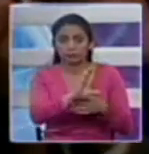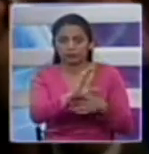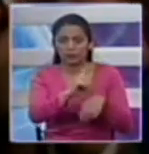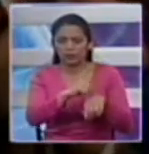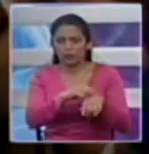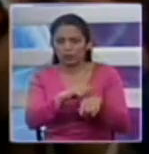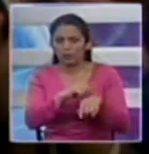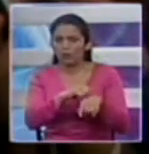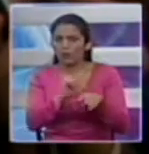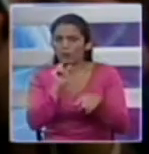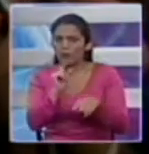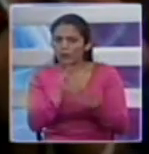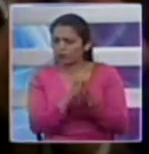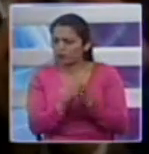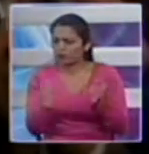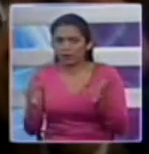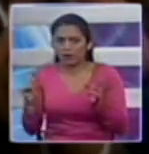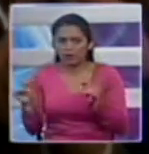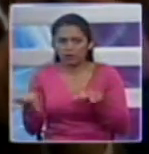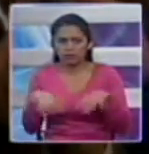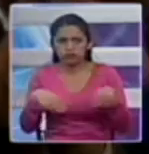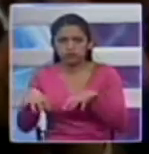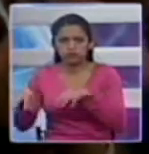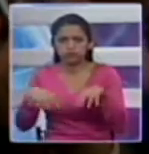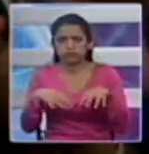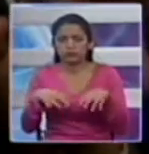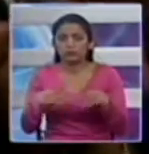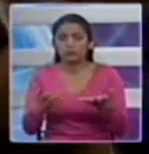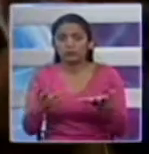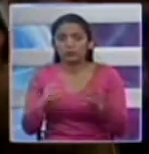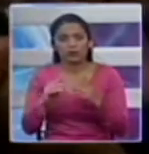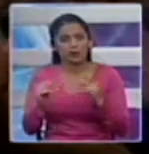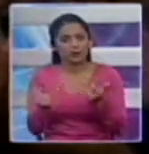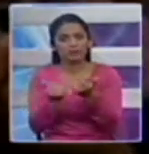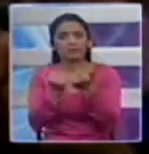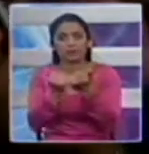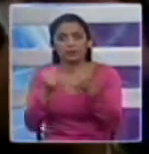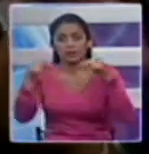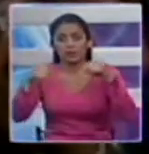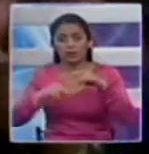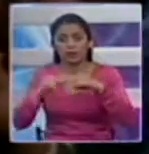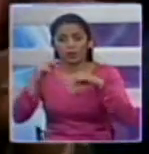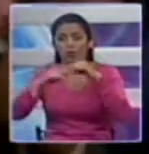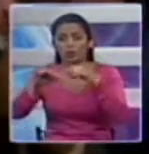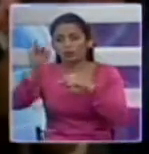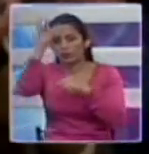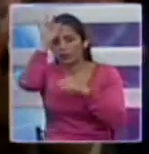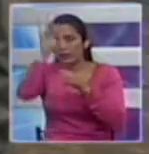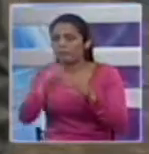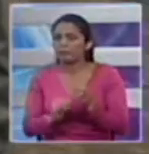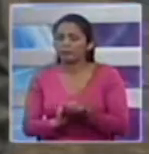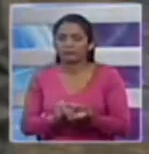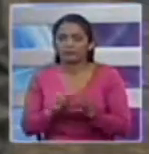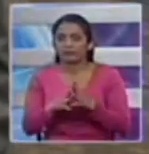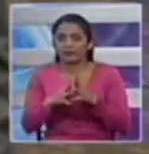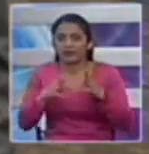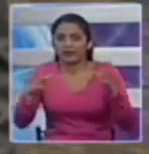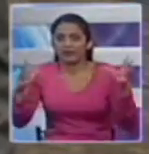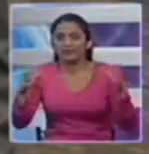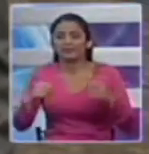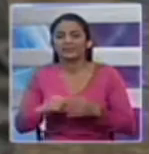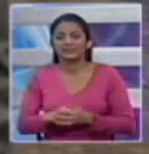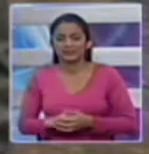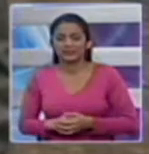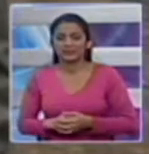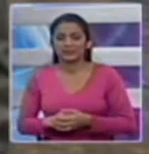esa es la verdad. Incluso estamos construyendo los hospitales más grandes en que en la historia haya construido el IES. Además,